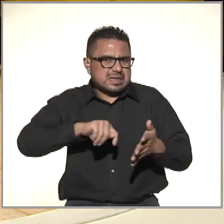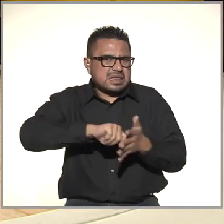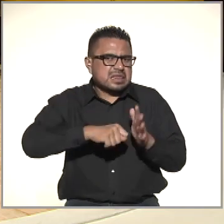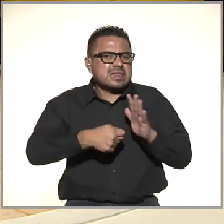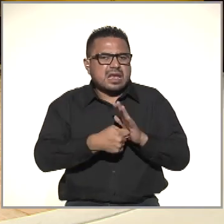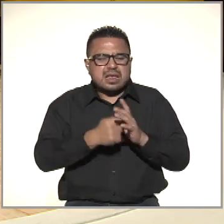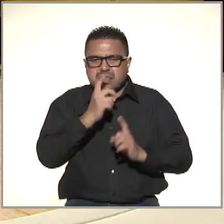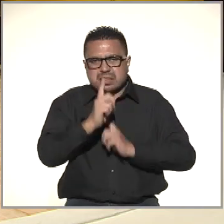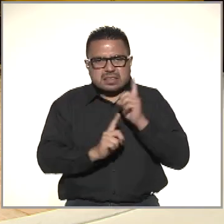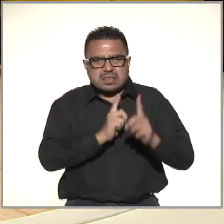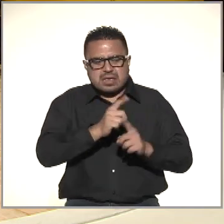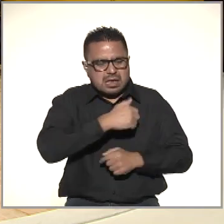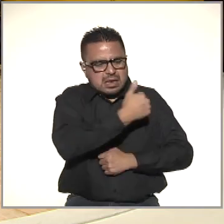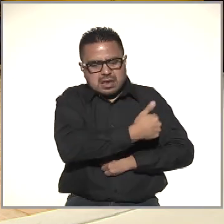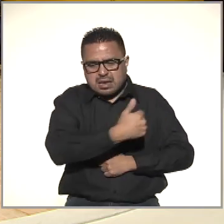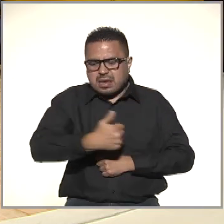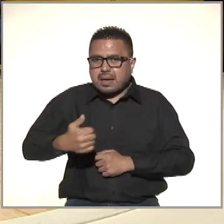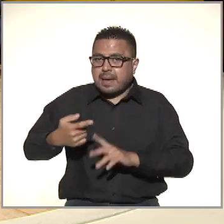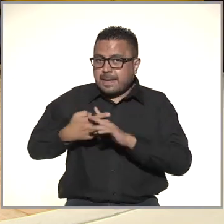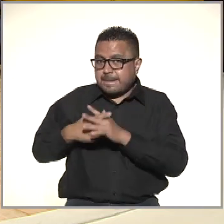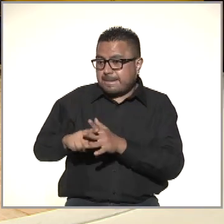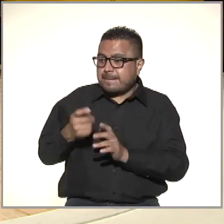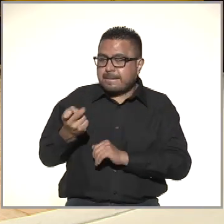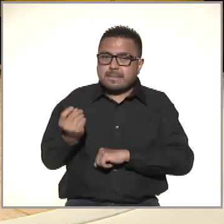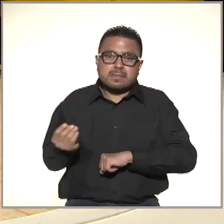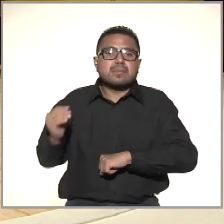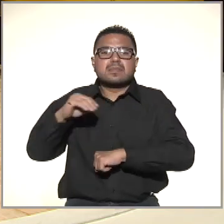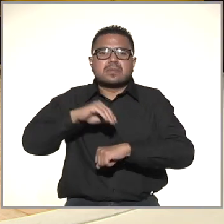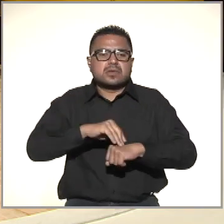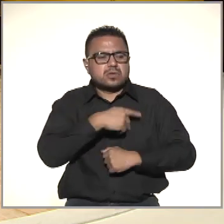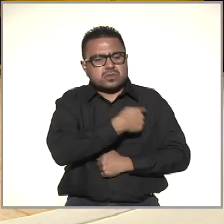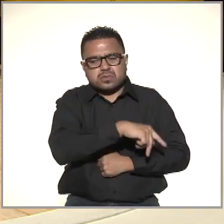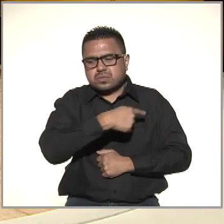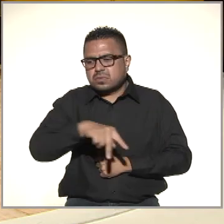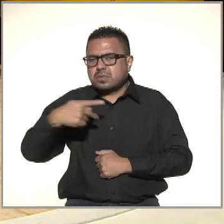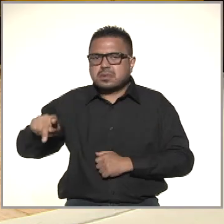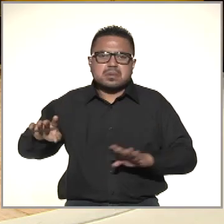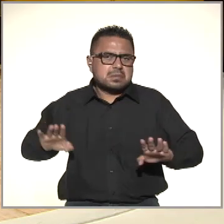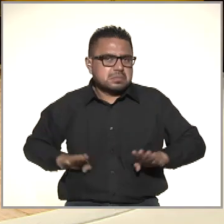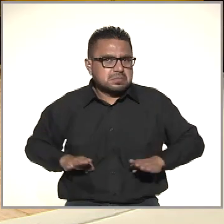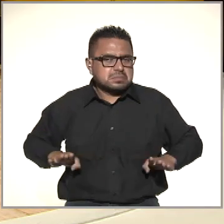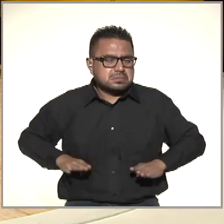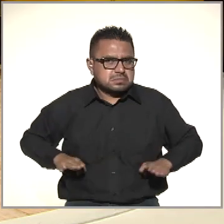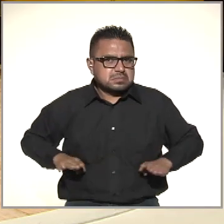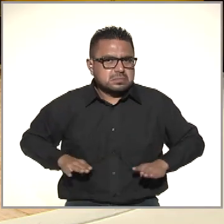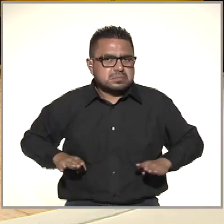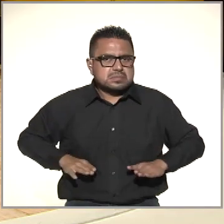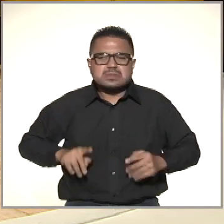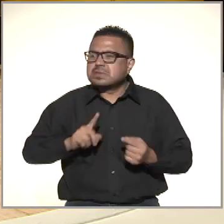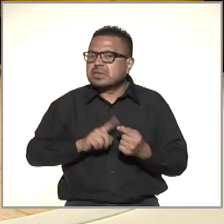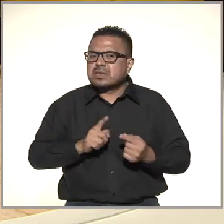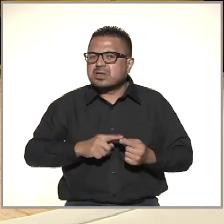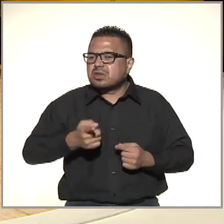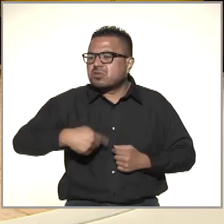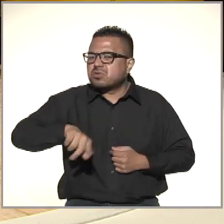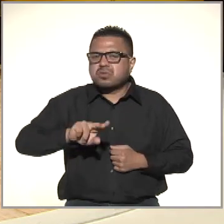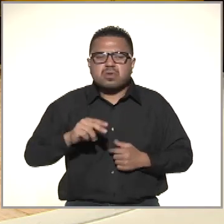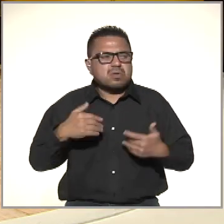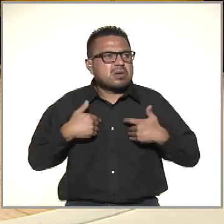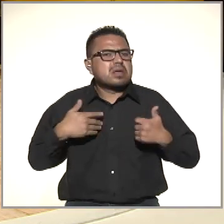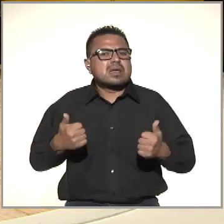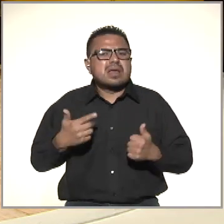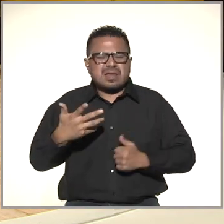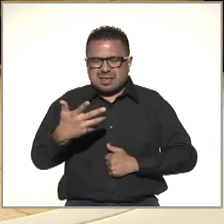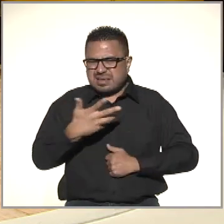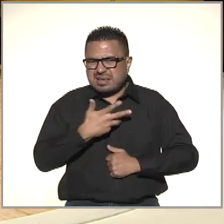técnicos del deporte, y a partir de ahí construyen su propia identidad. Y quienes no lo entienden, pues están un